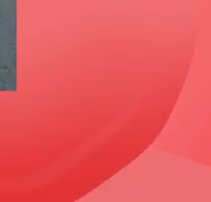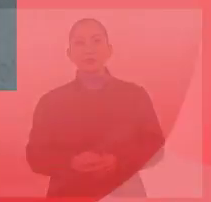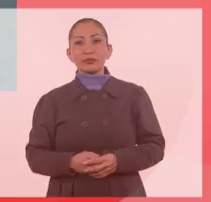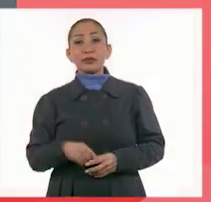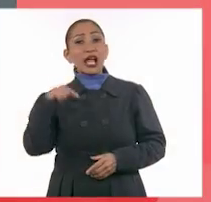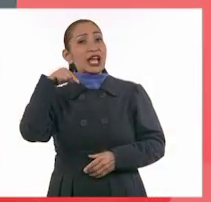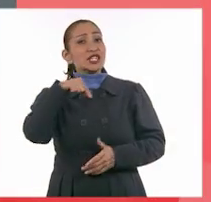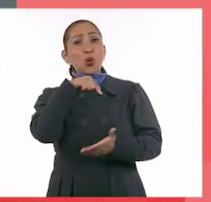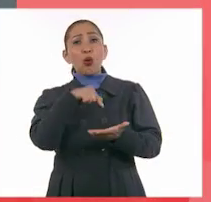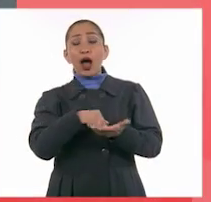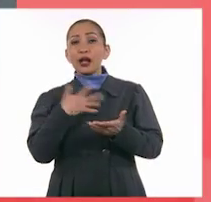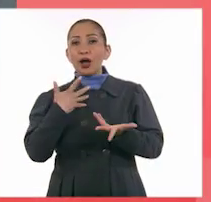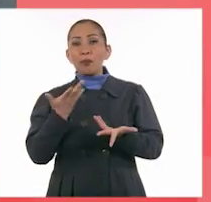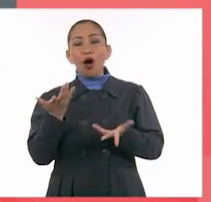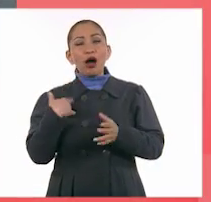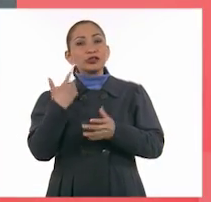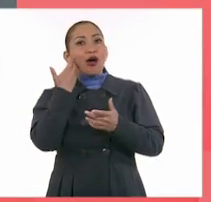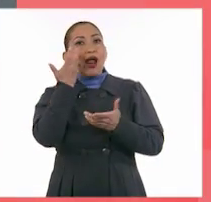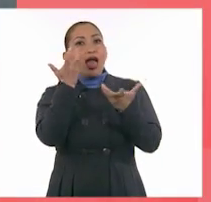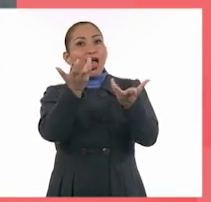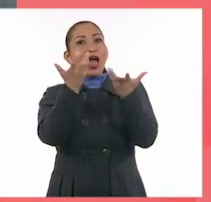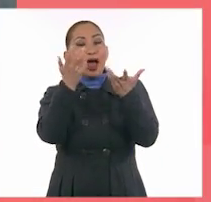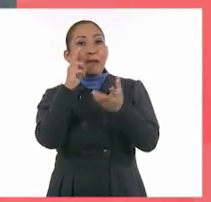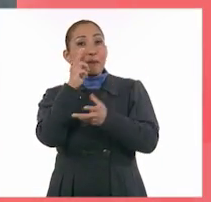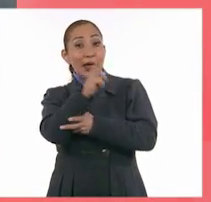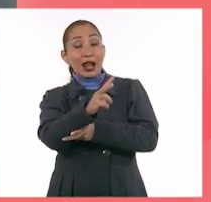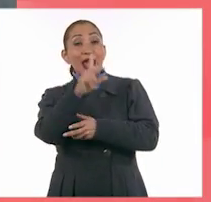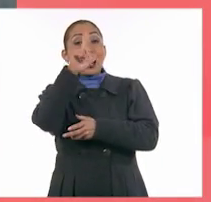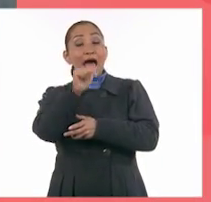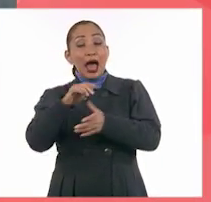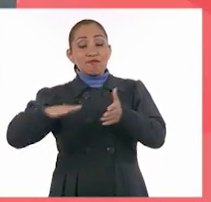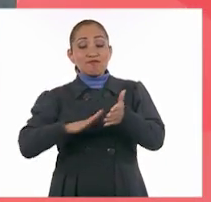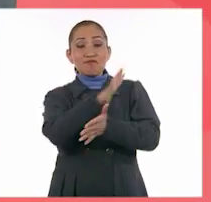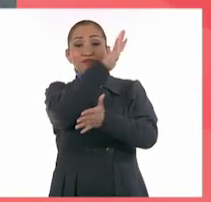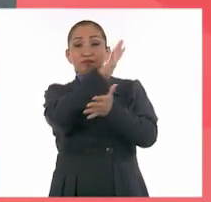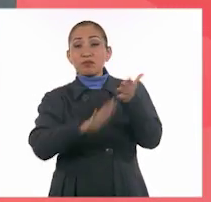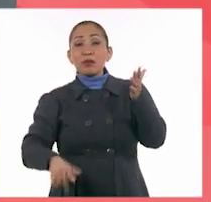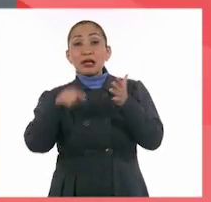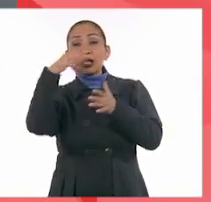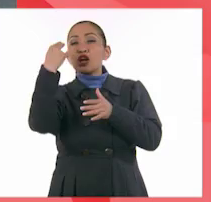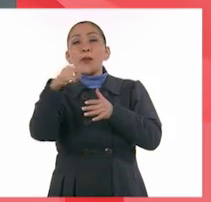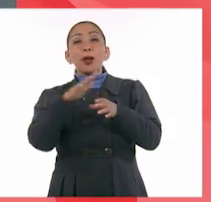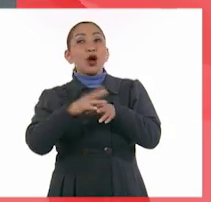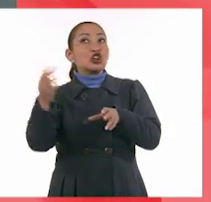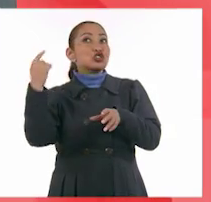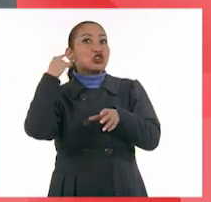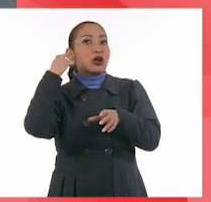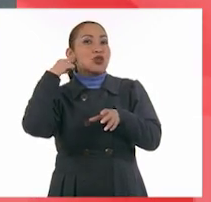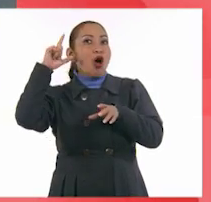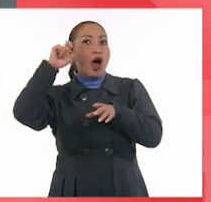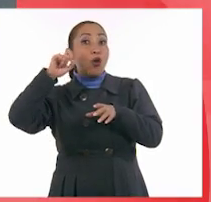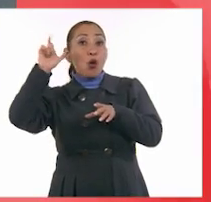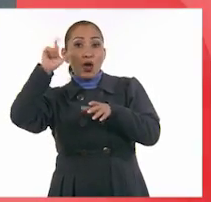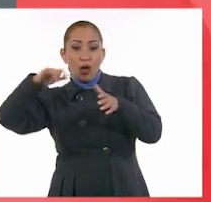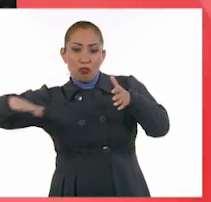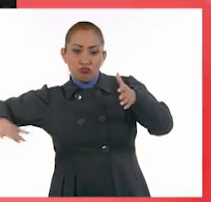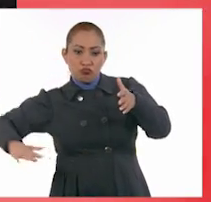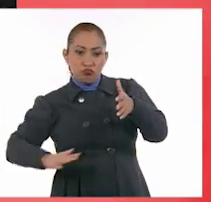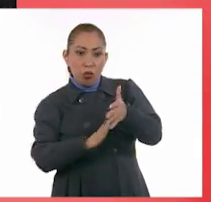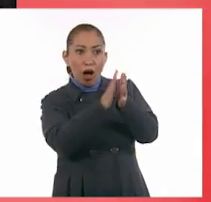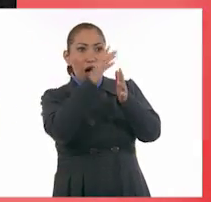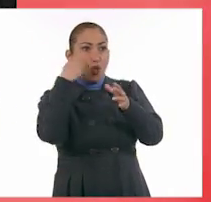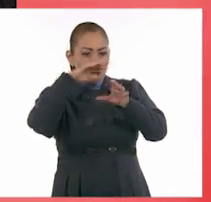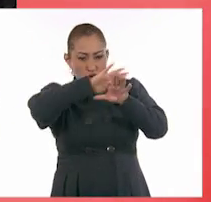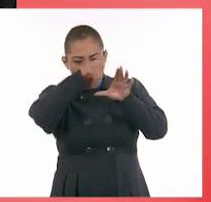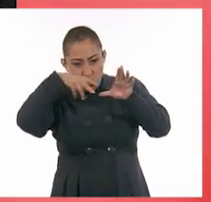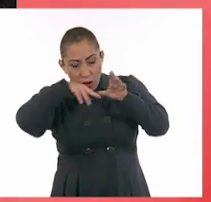Este es uno de los lugares que me moría de ganas de venir. Se llama La Bufadora y tiene ese nombre por el sonido del agua cuando sale de la cueva.